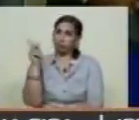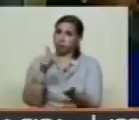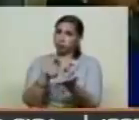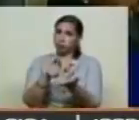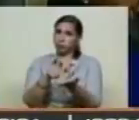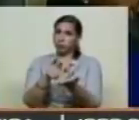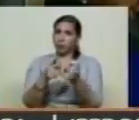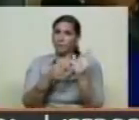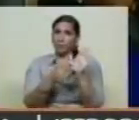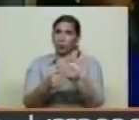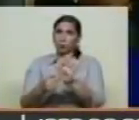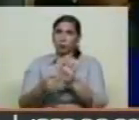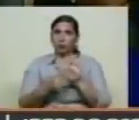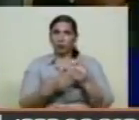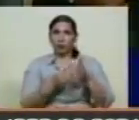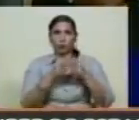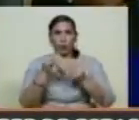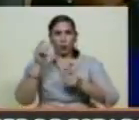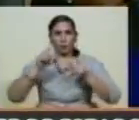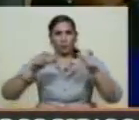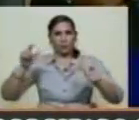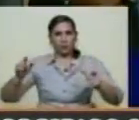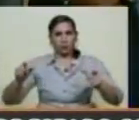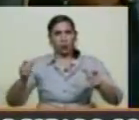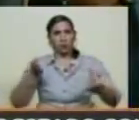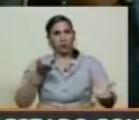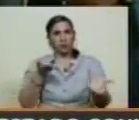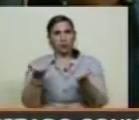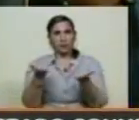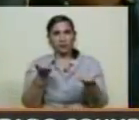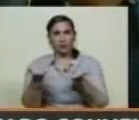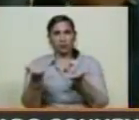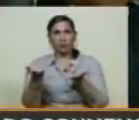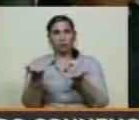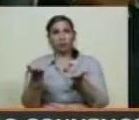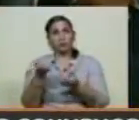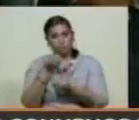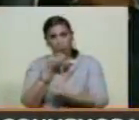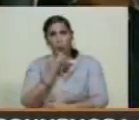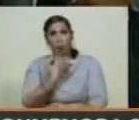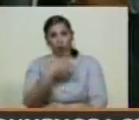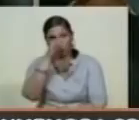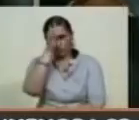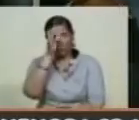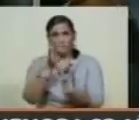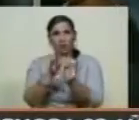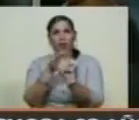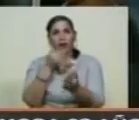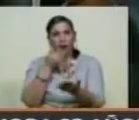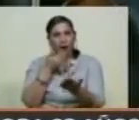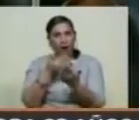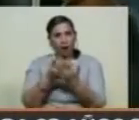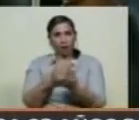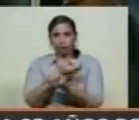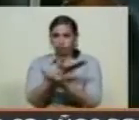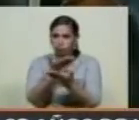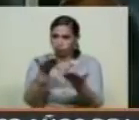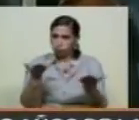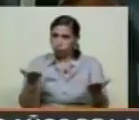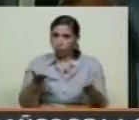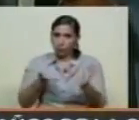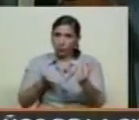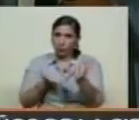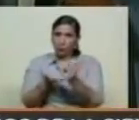que somos personas como servidores, personas de buena fe, y les agradezco que firmando